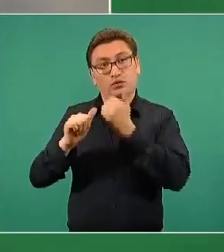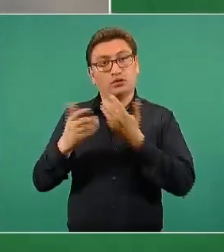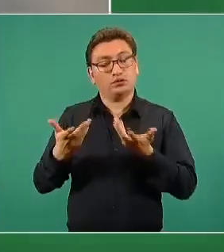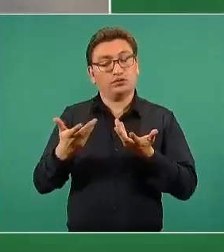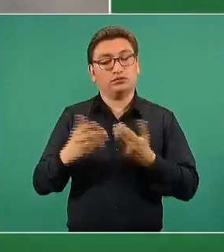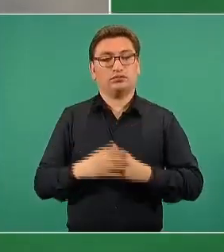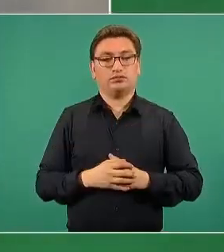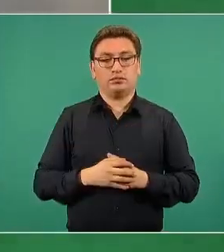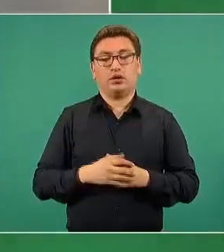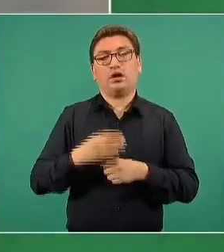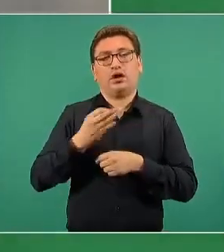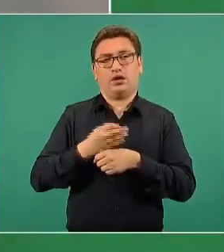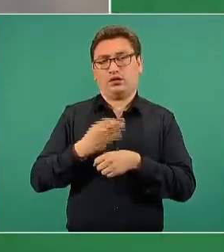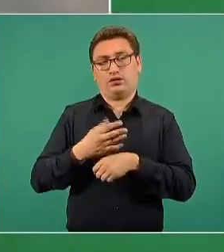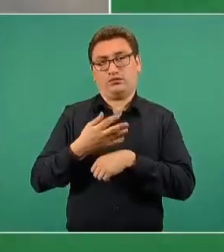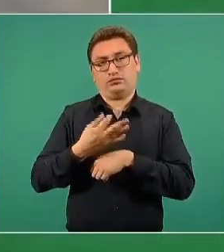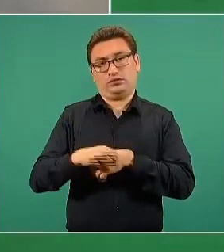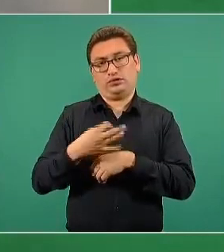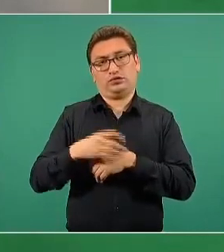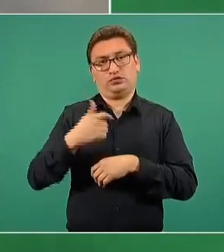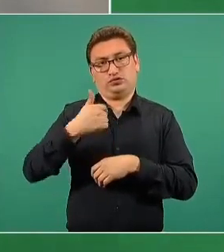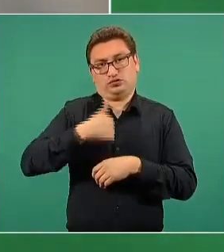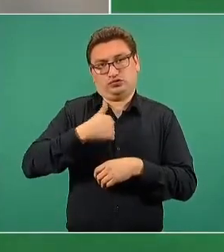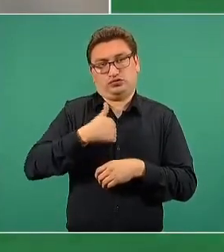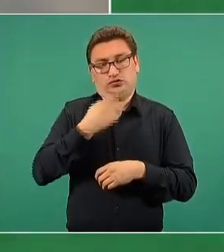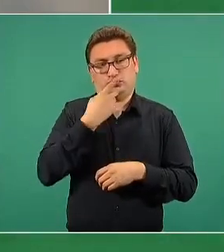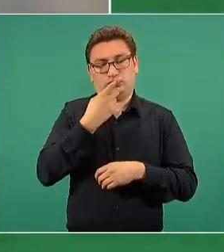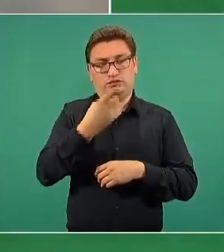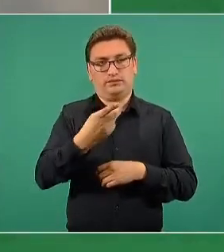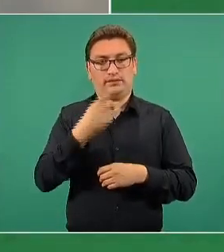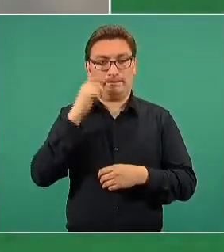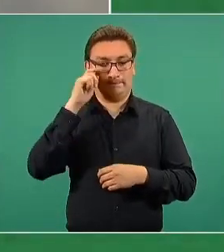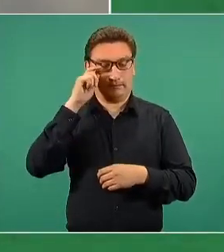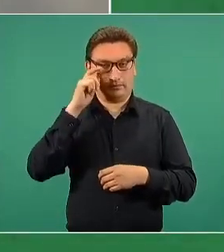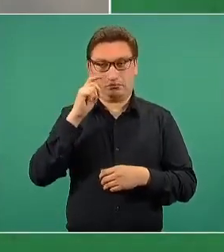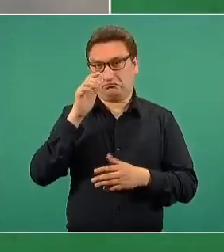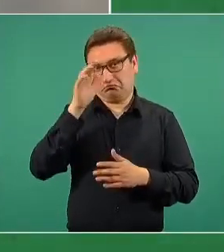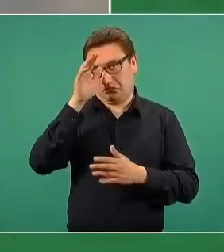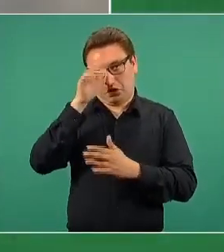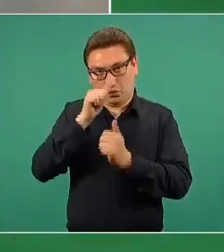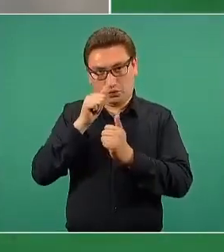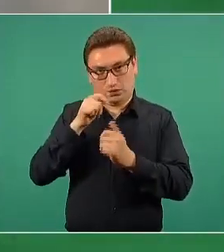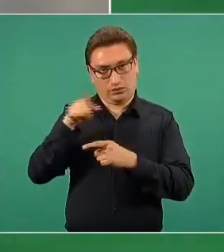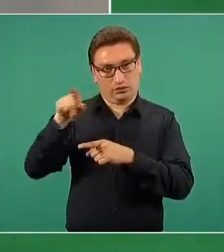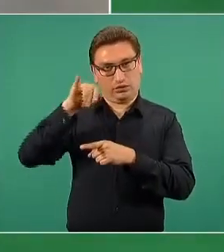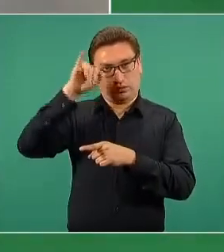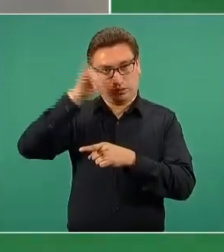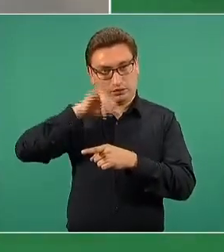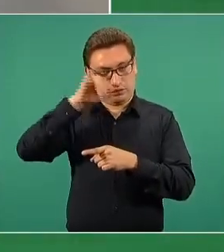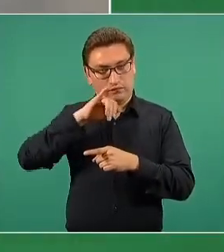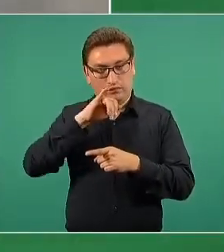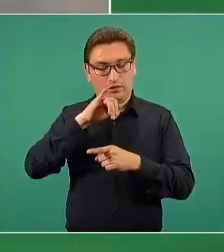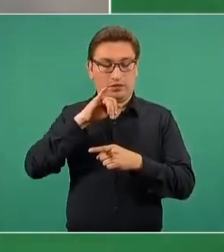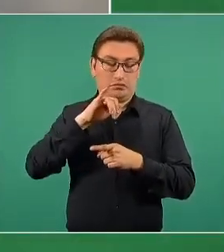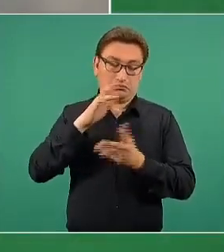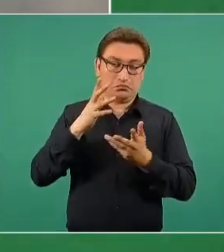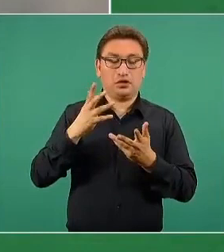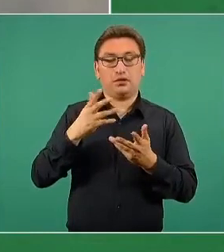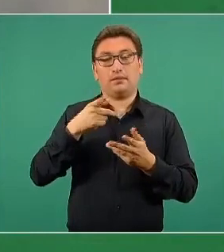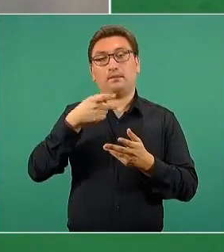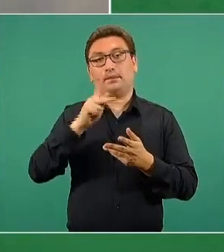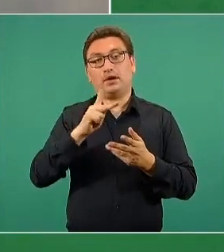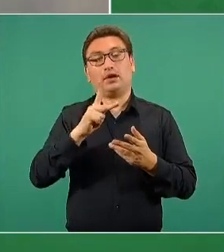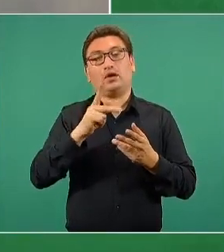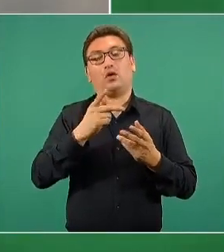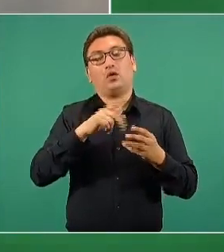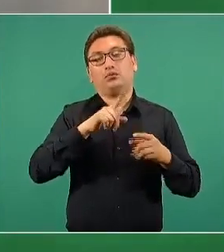por el momento, yo le compartiría un acuerdo entre particulares, aunque ha habido